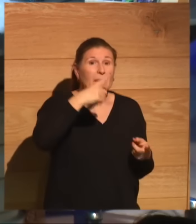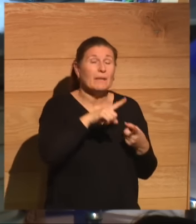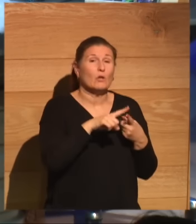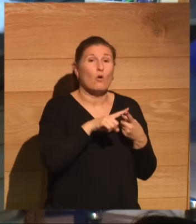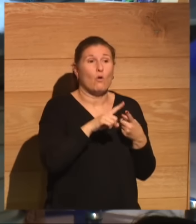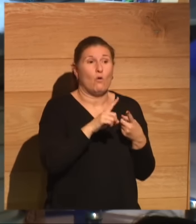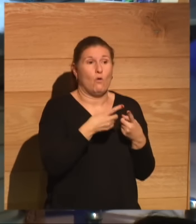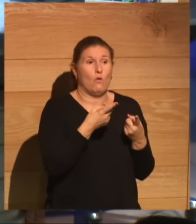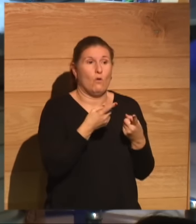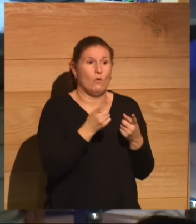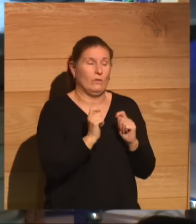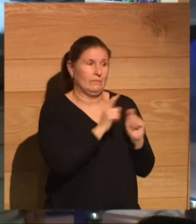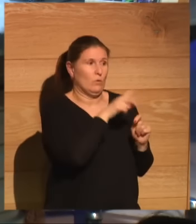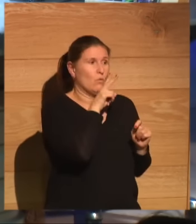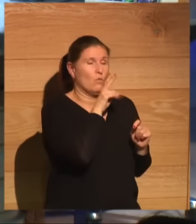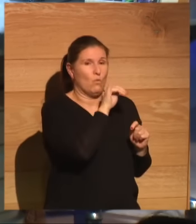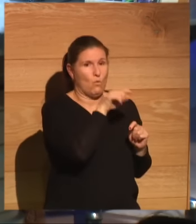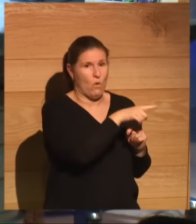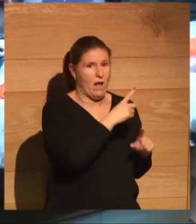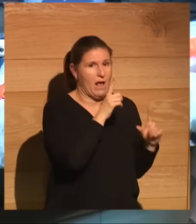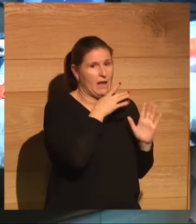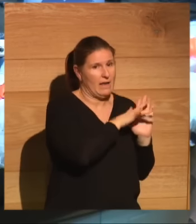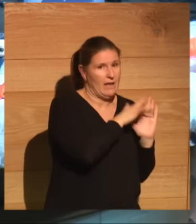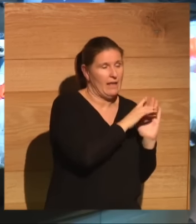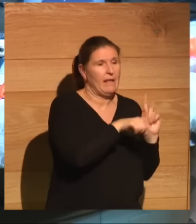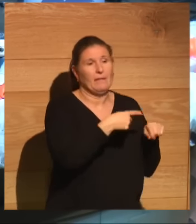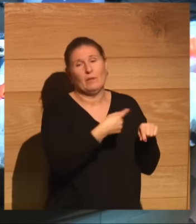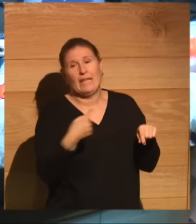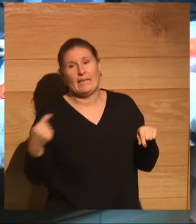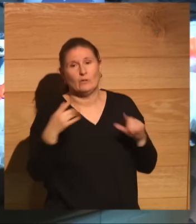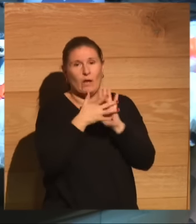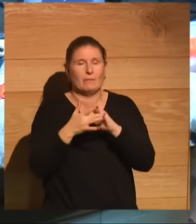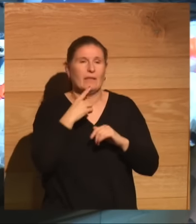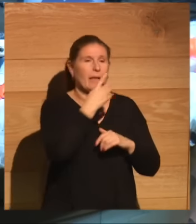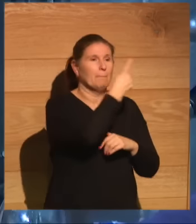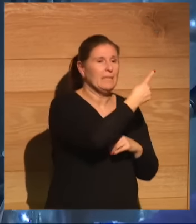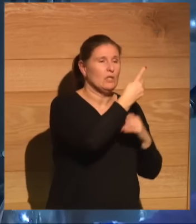poquito de lo suyo a Juan y luego ya hablamos los demás de Batman. En